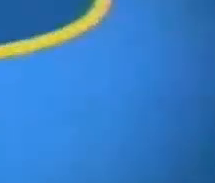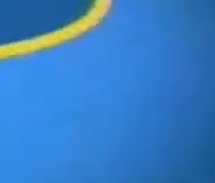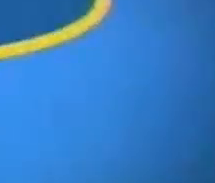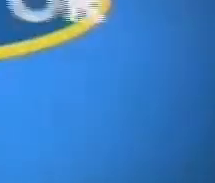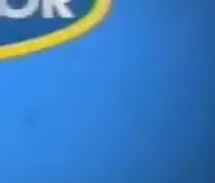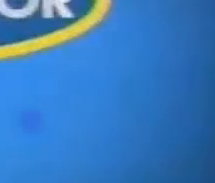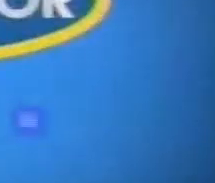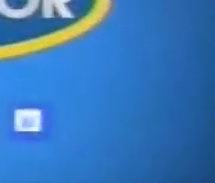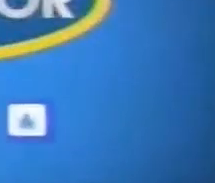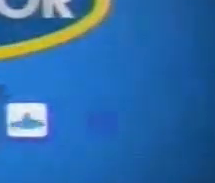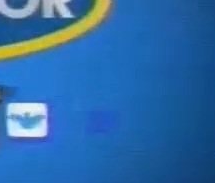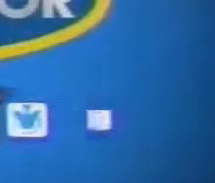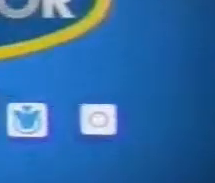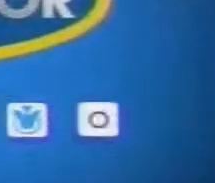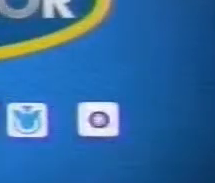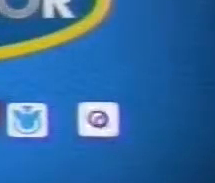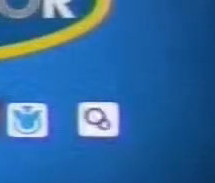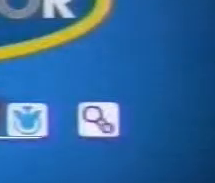El Observador.